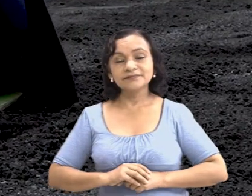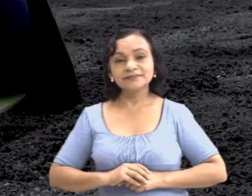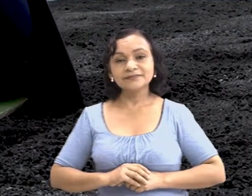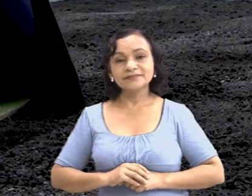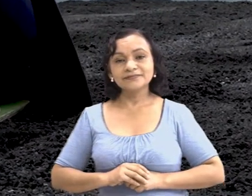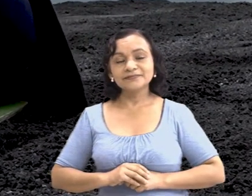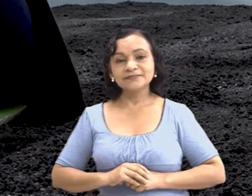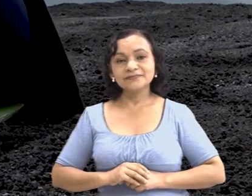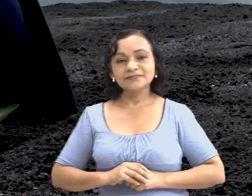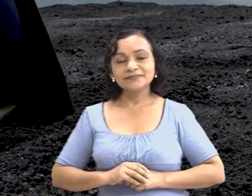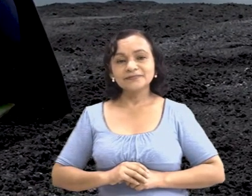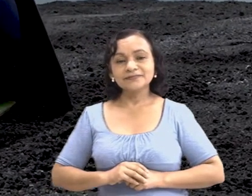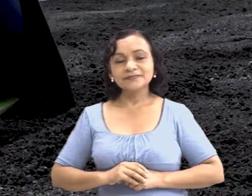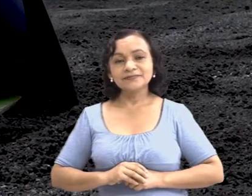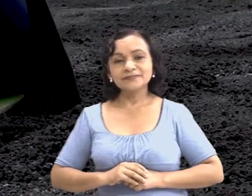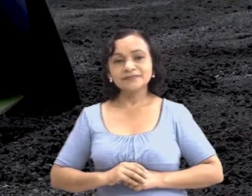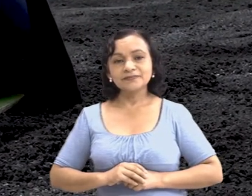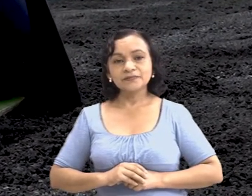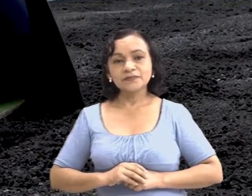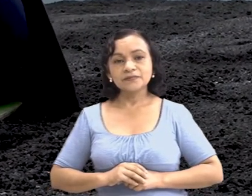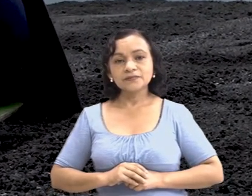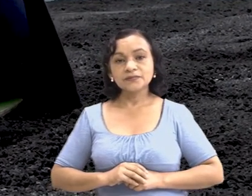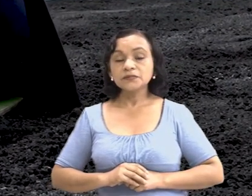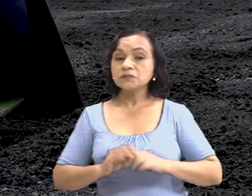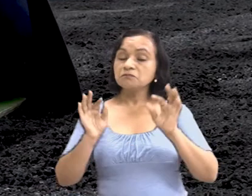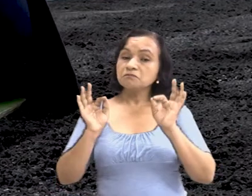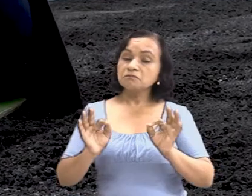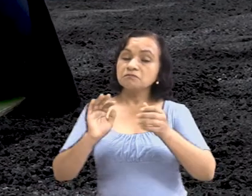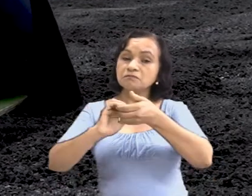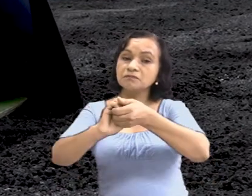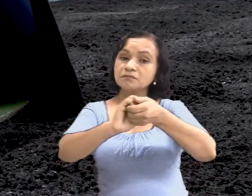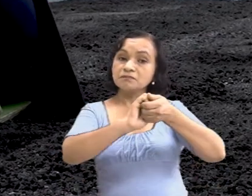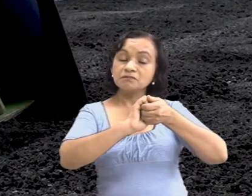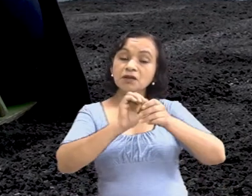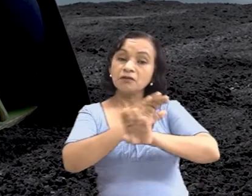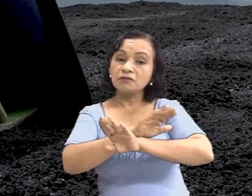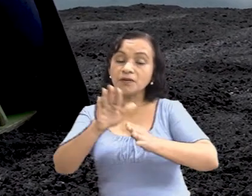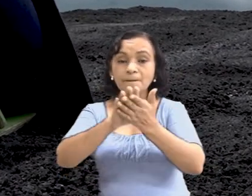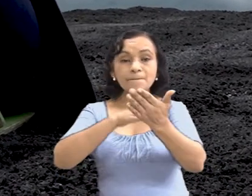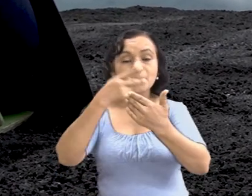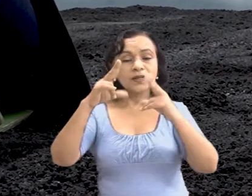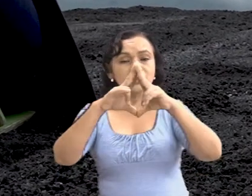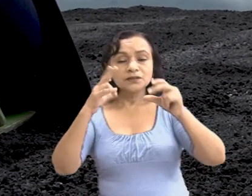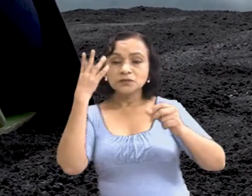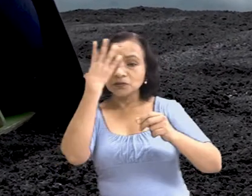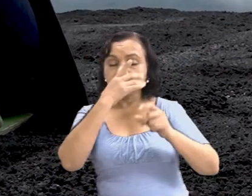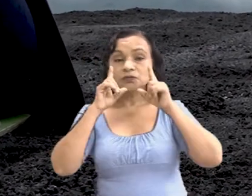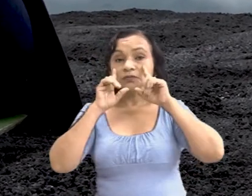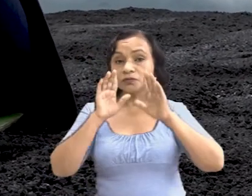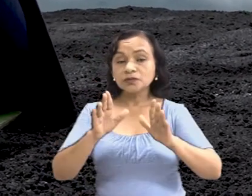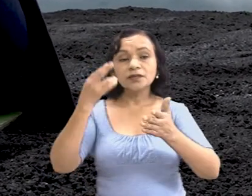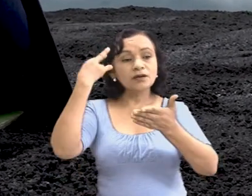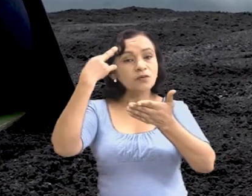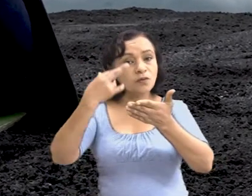bien, amigos televidentes, hemos llegado al final de su programa Nicaragua Linda y Segura. Recuerde que puede ver este y otros programas en las redes